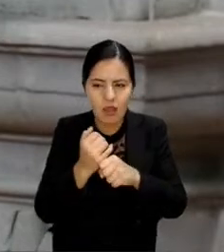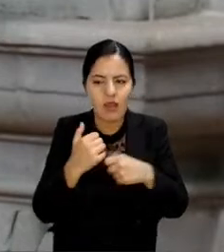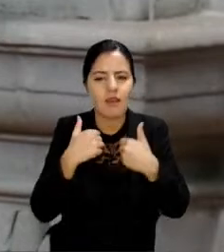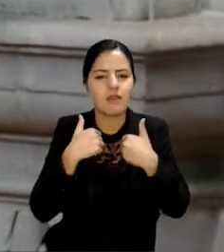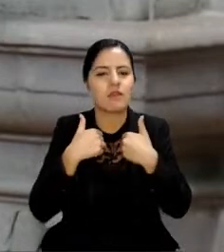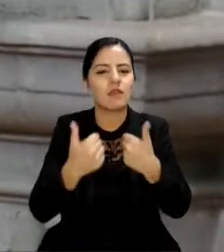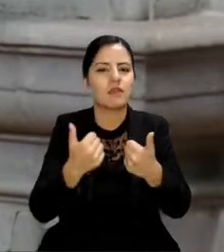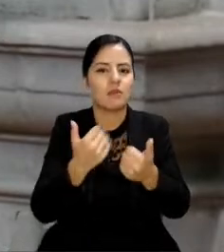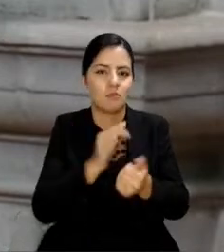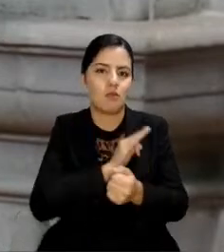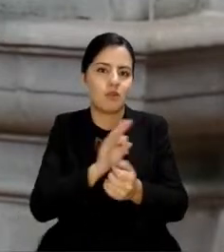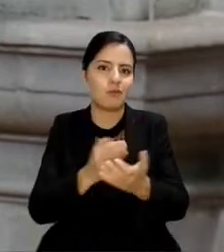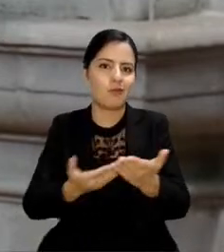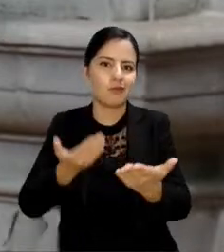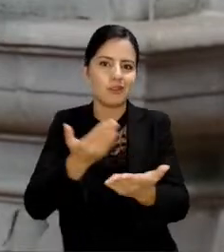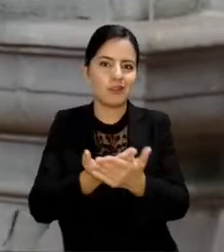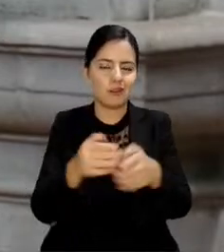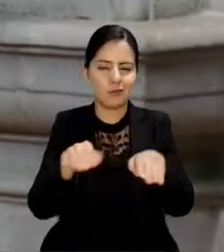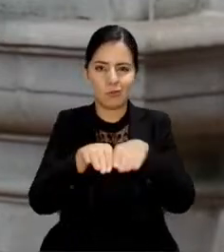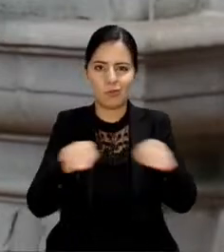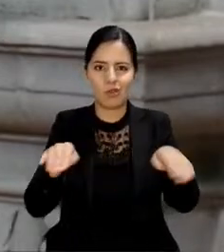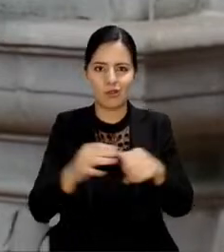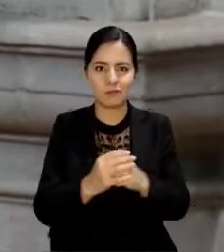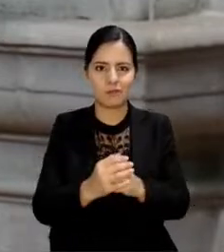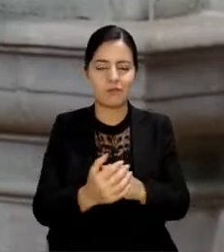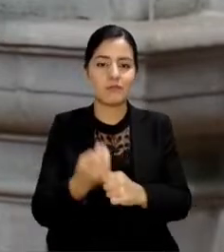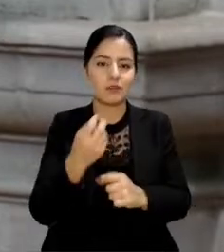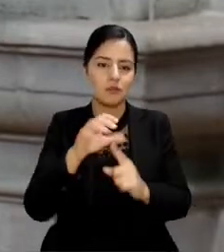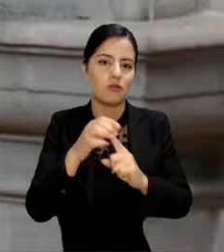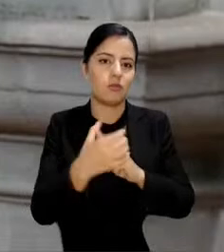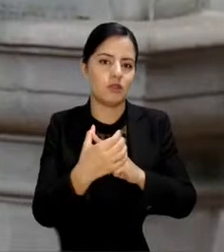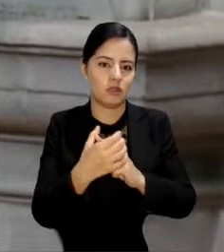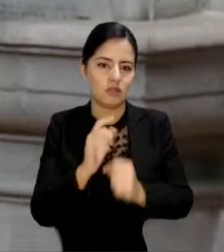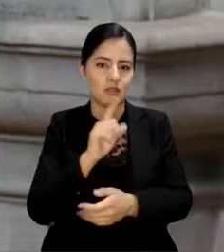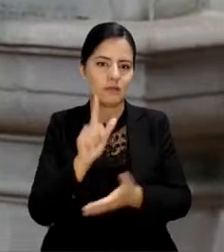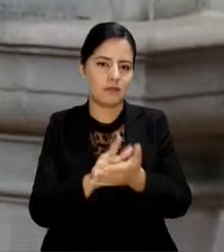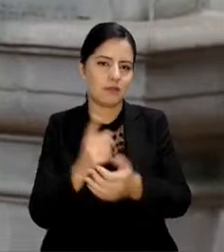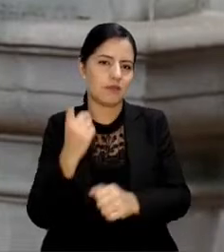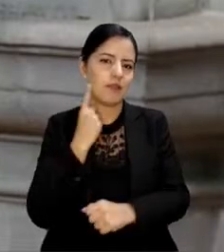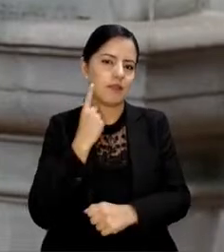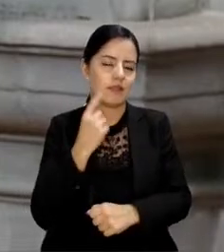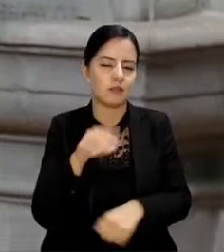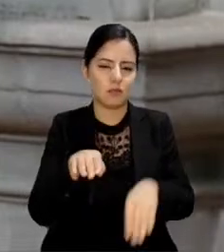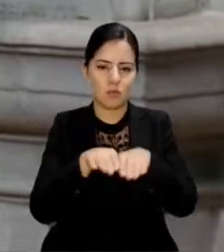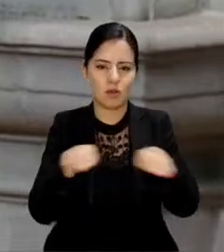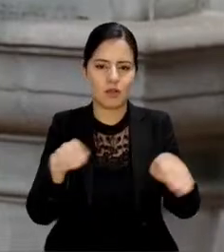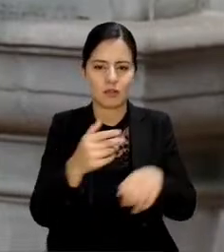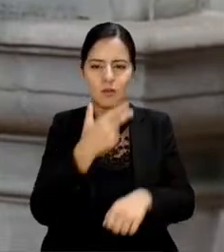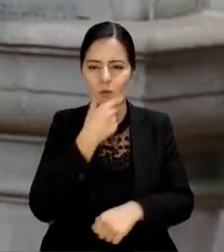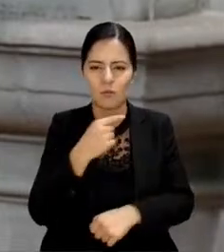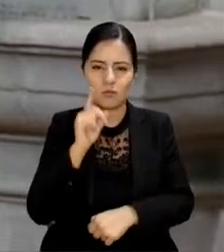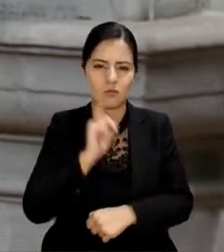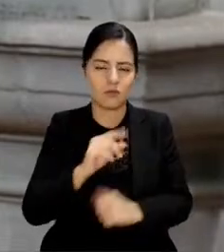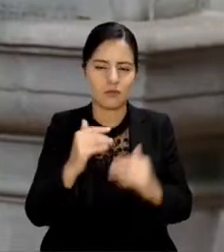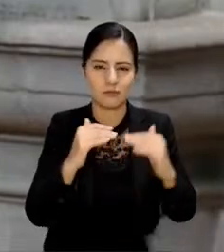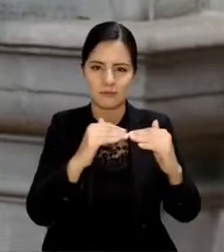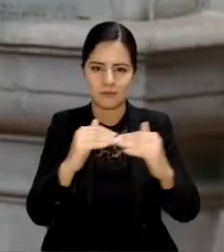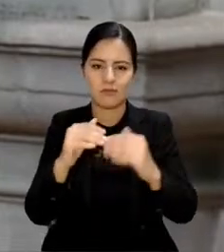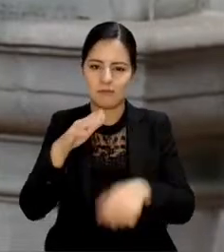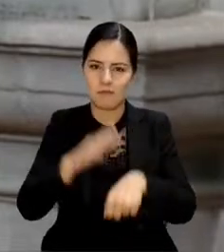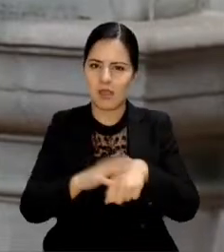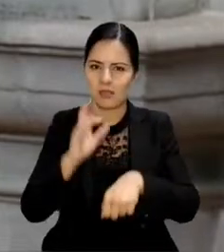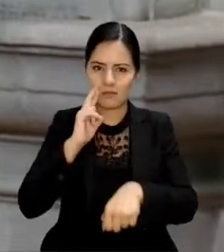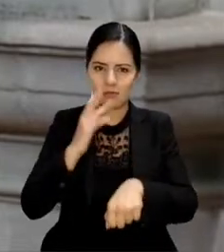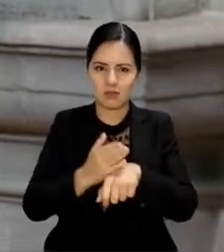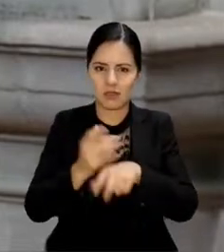humanos. Reformar el reglamento dotado a la Comisión Legislativa para la Igualdad de Género de mayores atribuciones para asegurar la